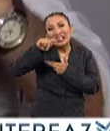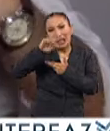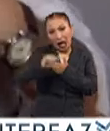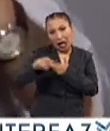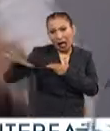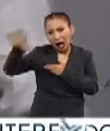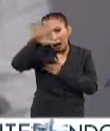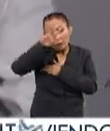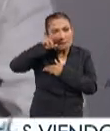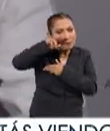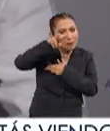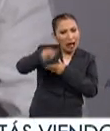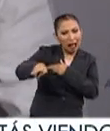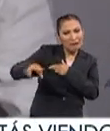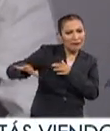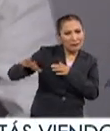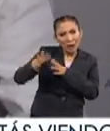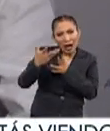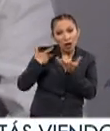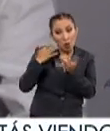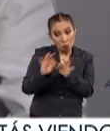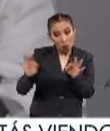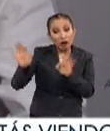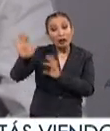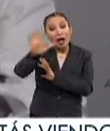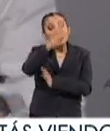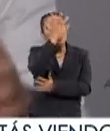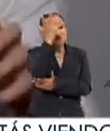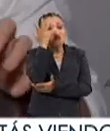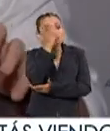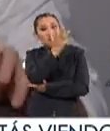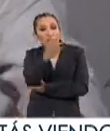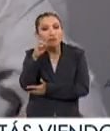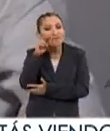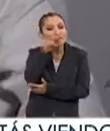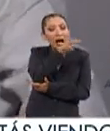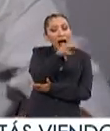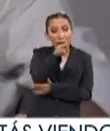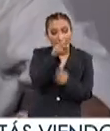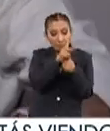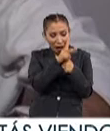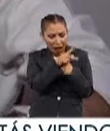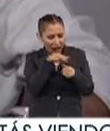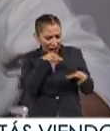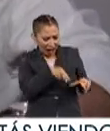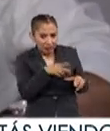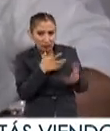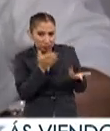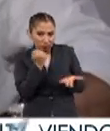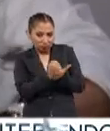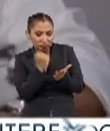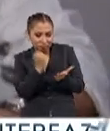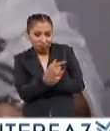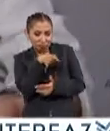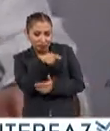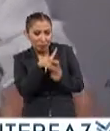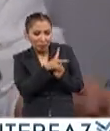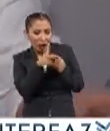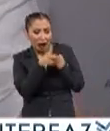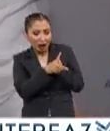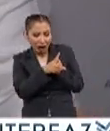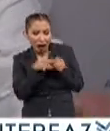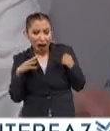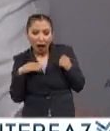para ver cuán importante es precisamente mirar a un país, y es inevitable que ese país se